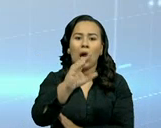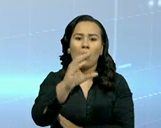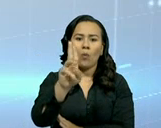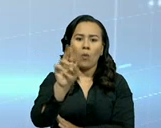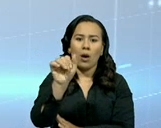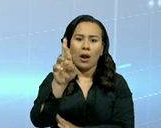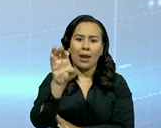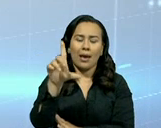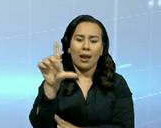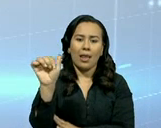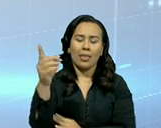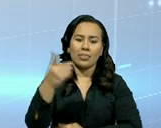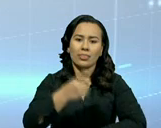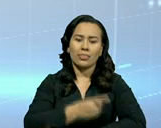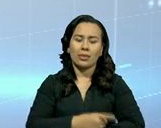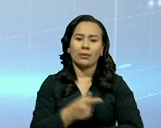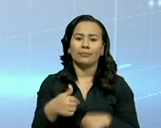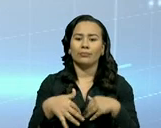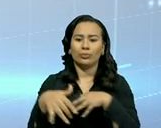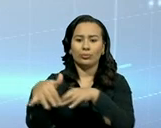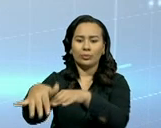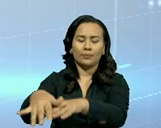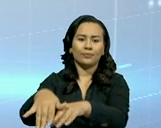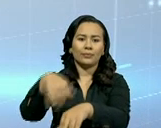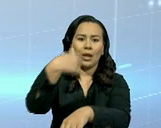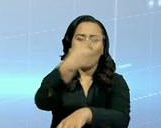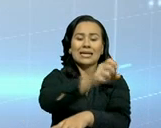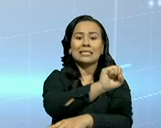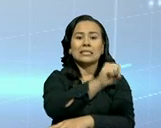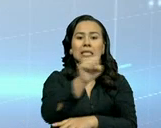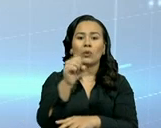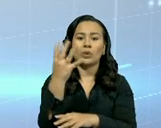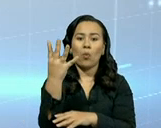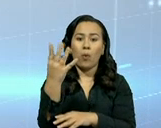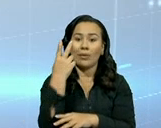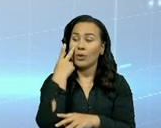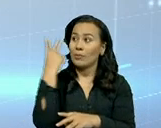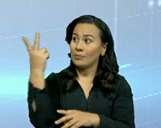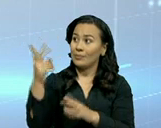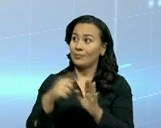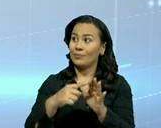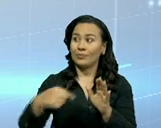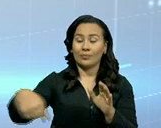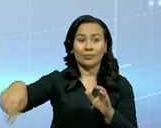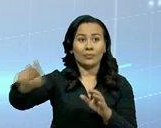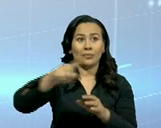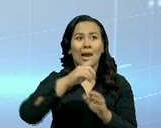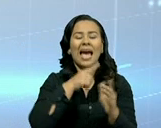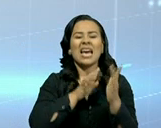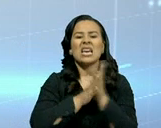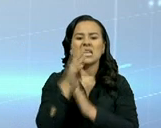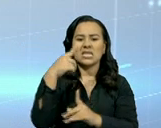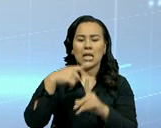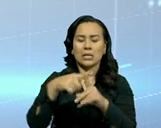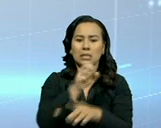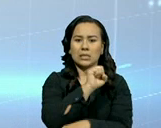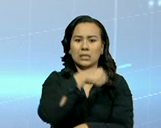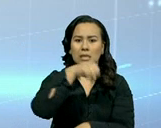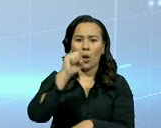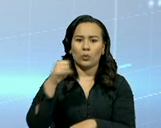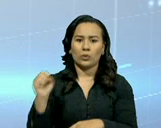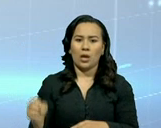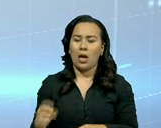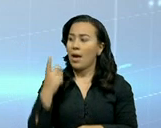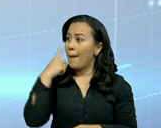la ciudad. Coge la calle José María Egas en Sauces 4. De allí la avenida José María Roura, que comprende Sauces 7, y la